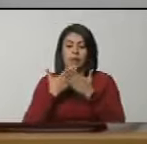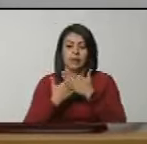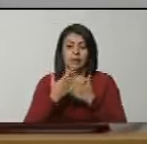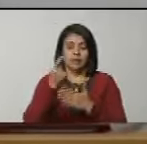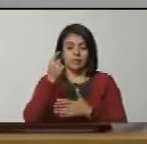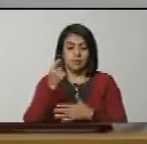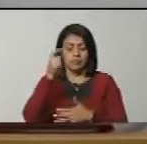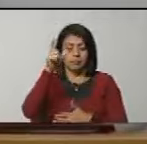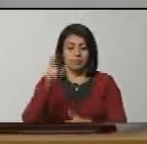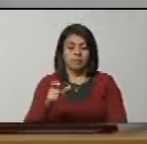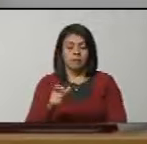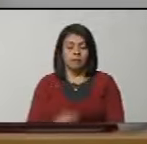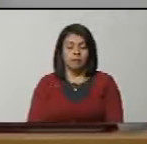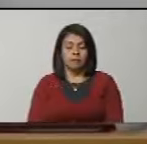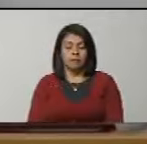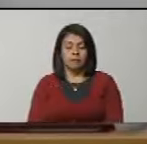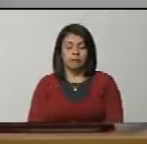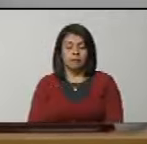Gracias, diputado.